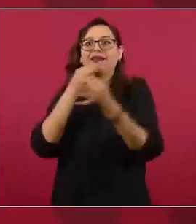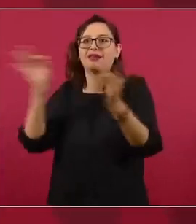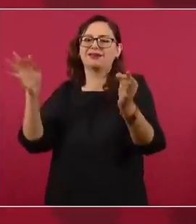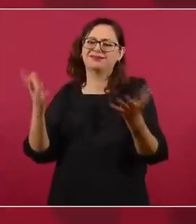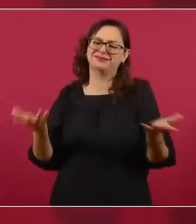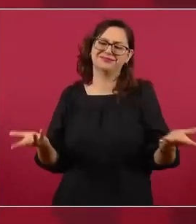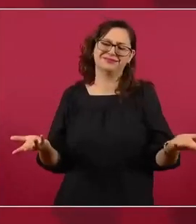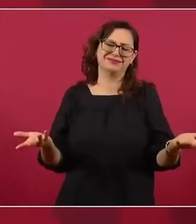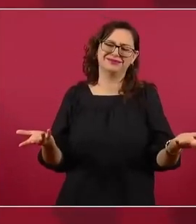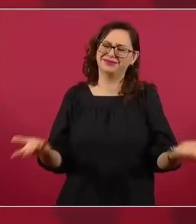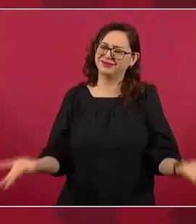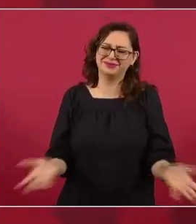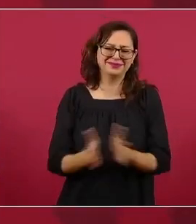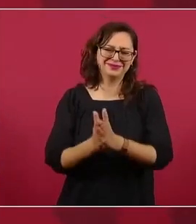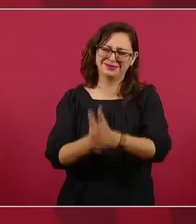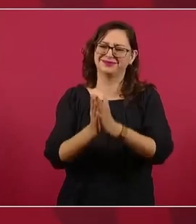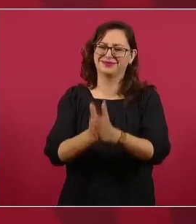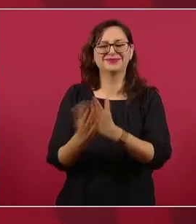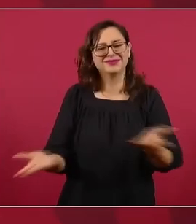¿Cómo quedamos?